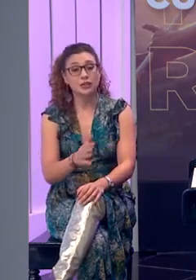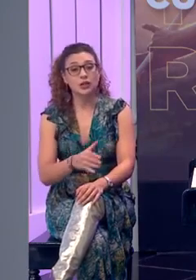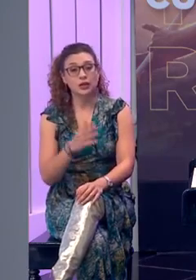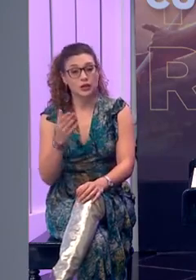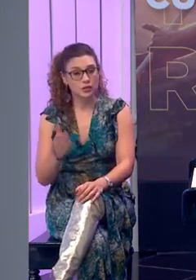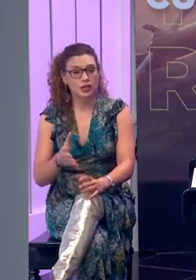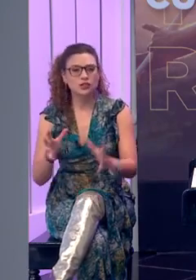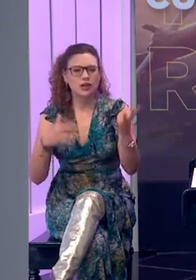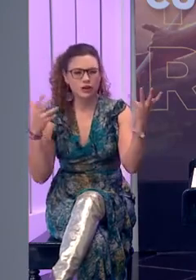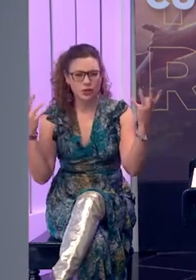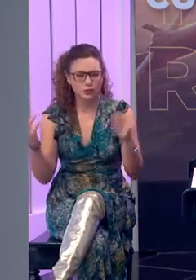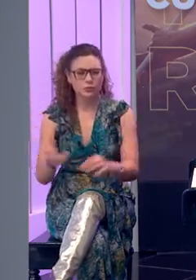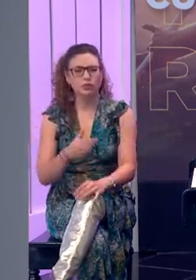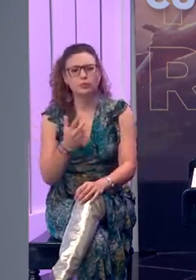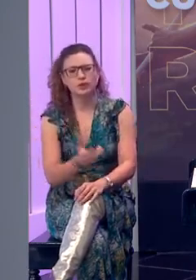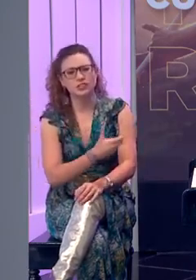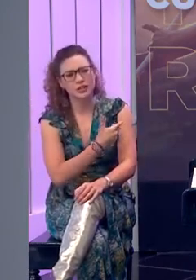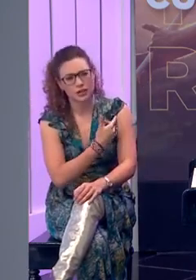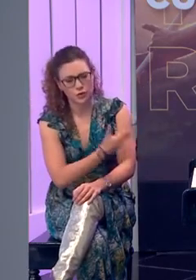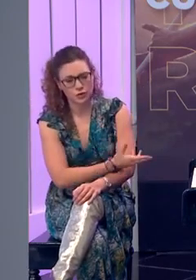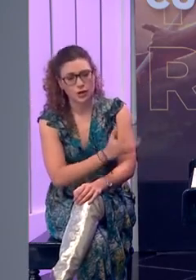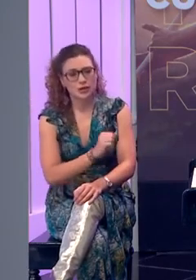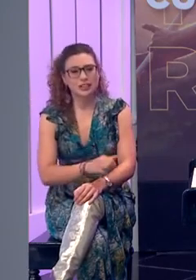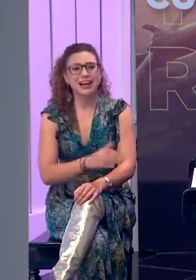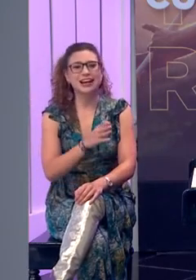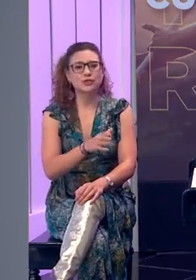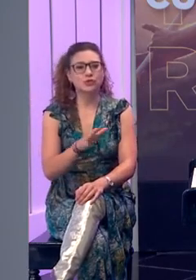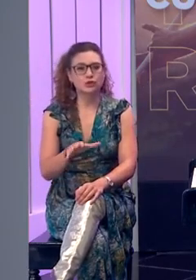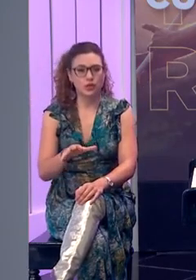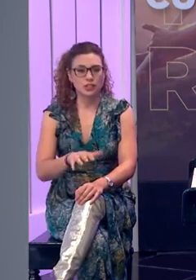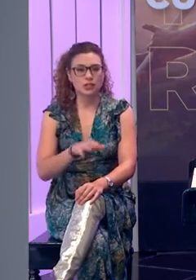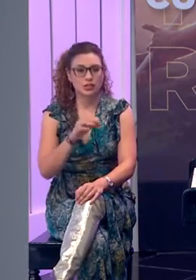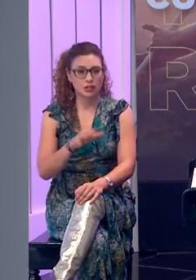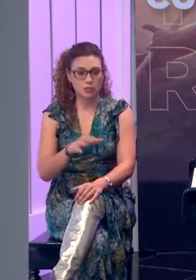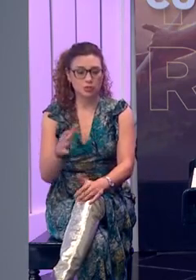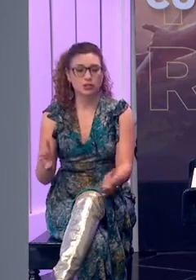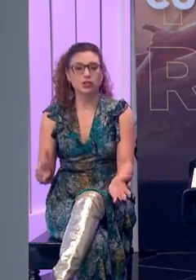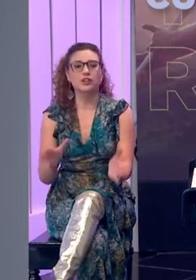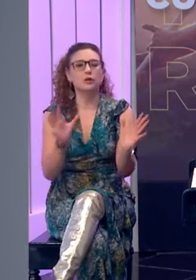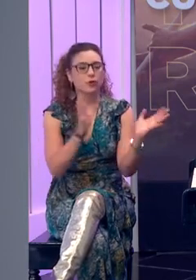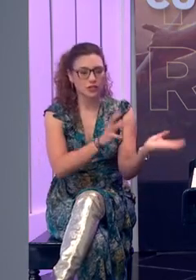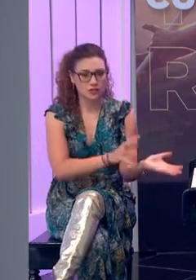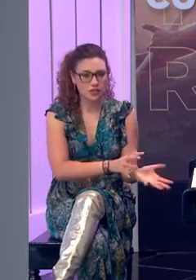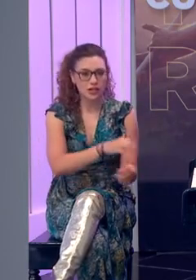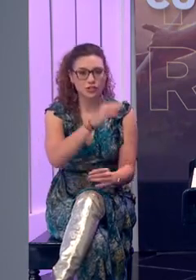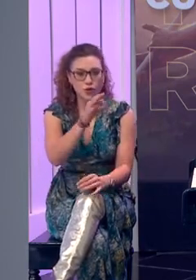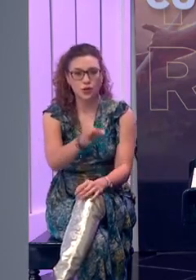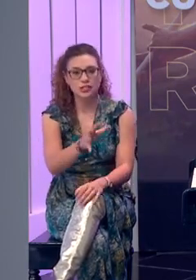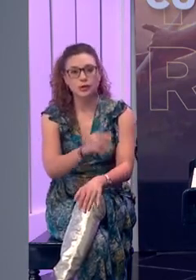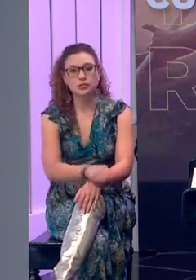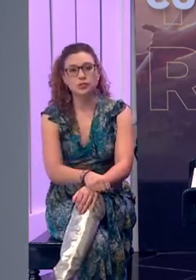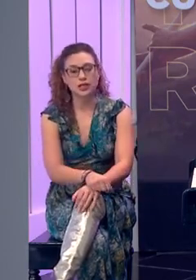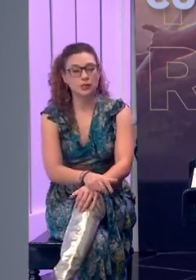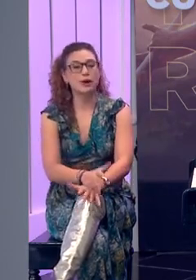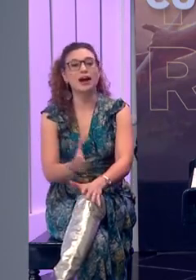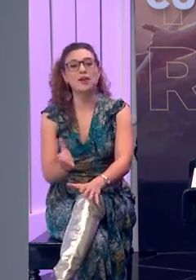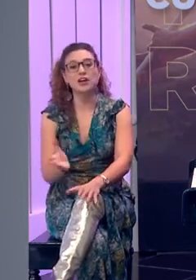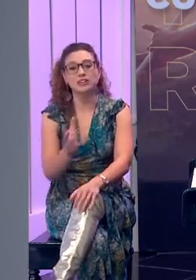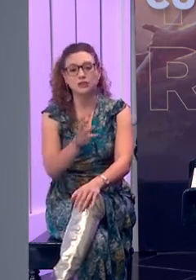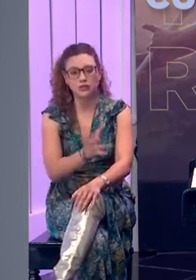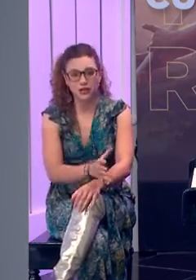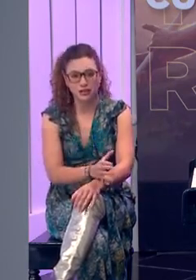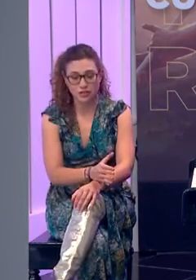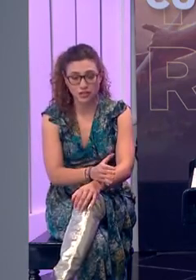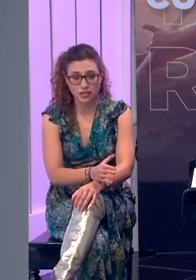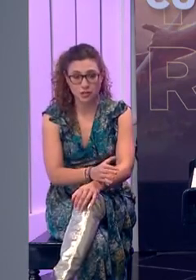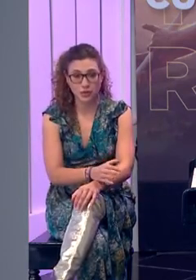sigue girando alrededor de eso y ha abierto un montón de puertas alrededor de las discusiones de explotación infantil, pero ese no es el caso. Hoy estamos aquí para hablar